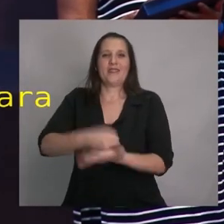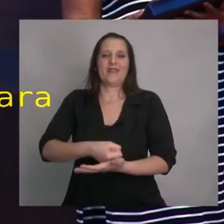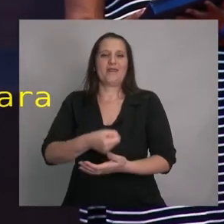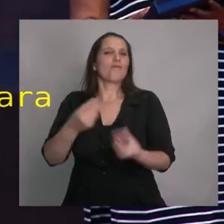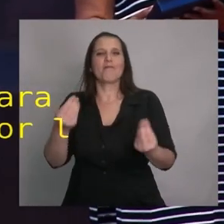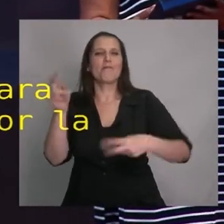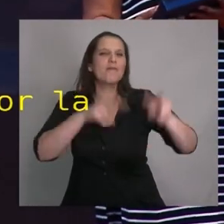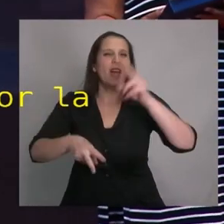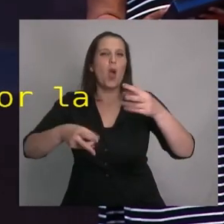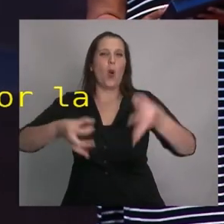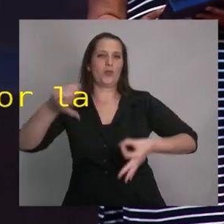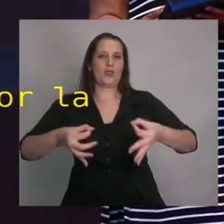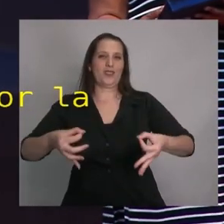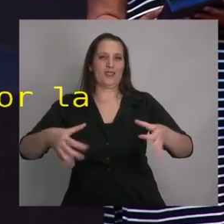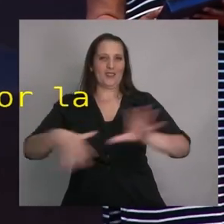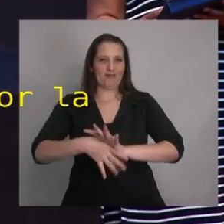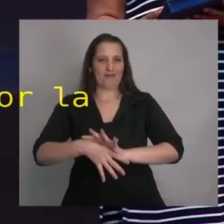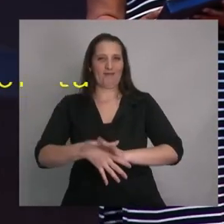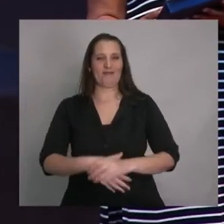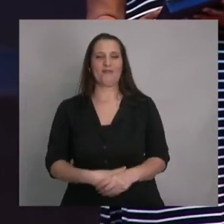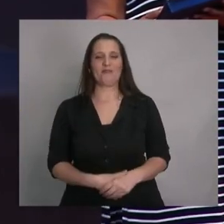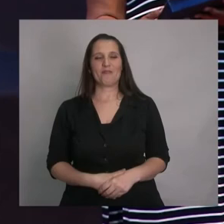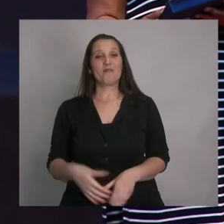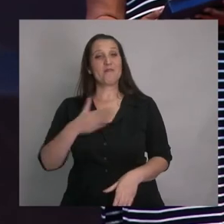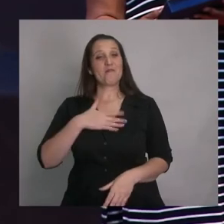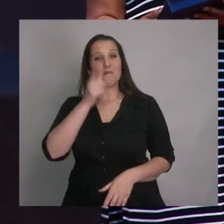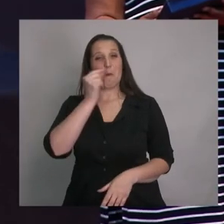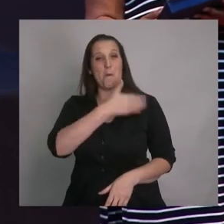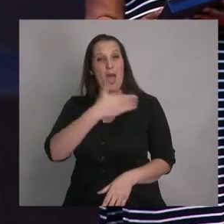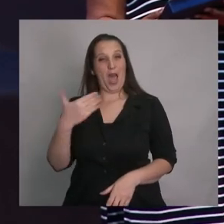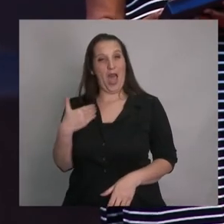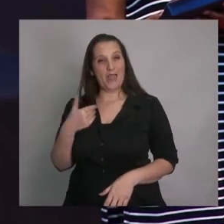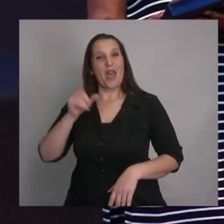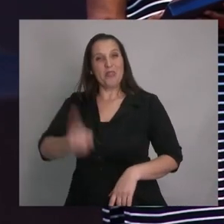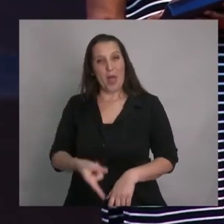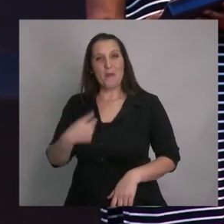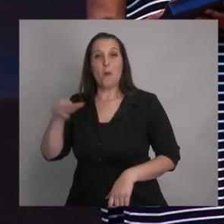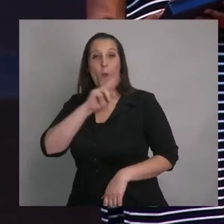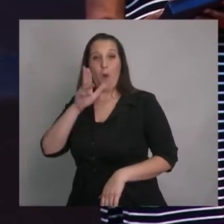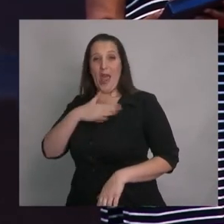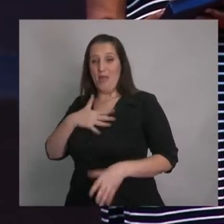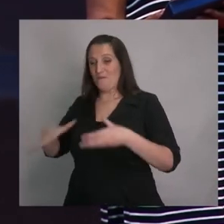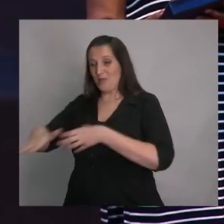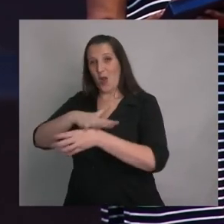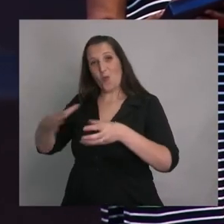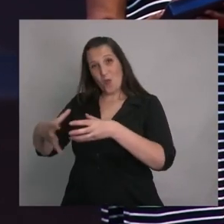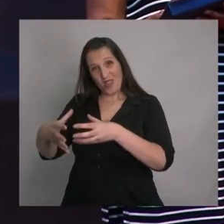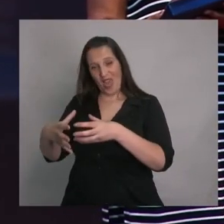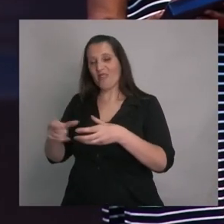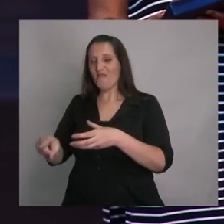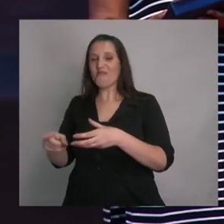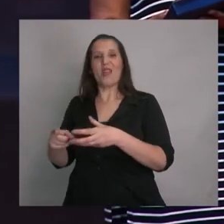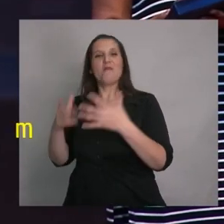my parents and the women in my community 6pm ander